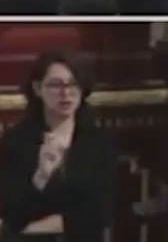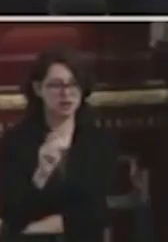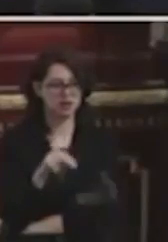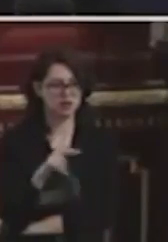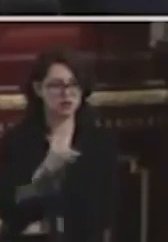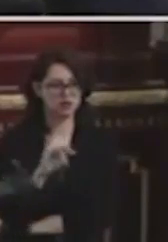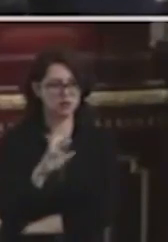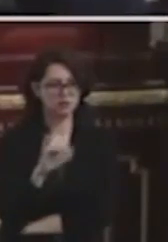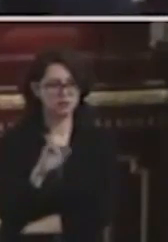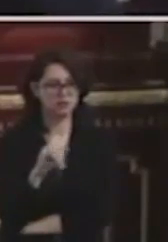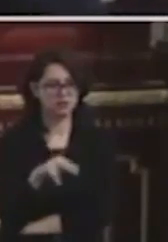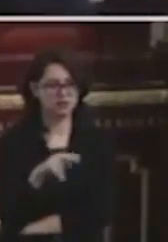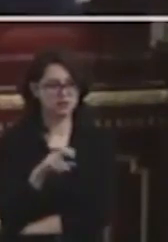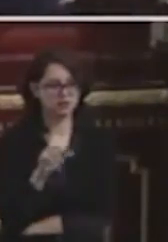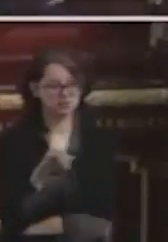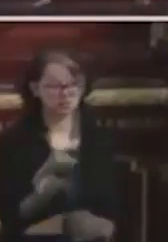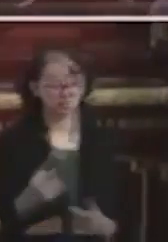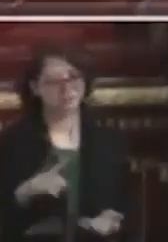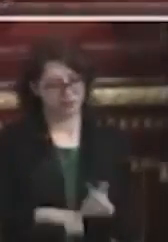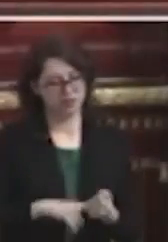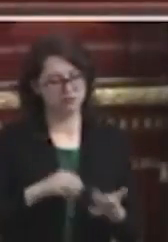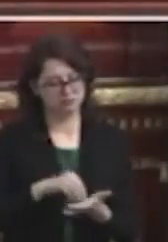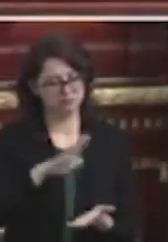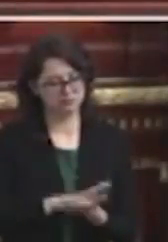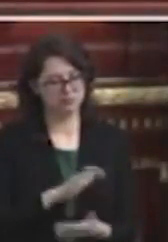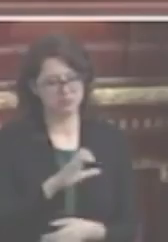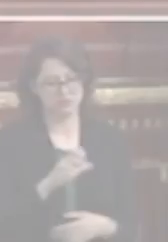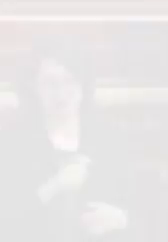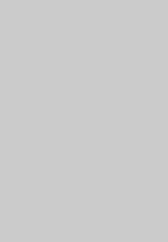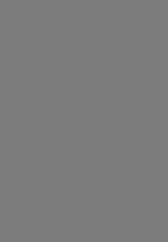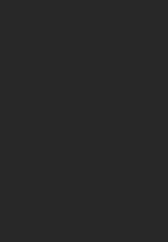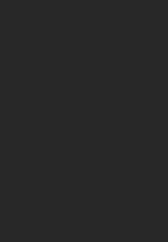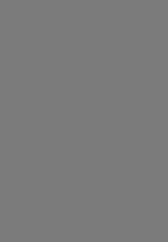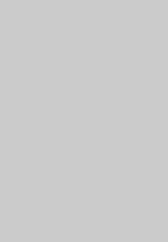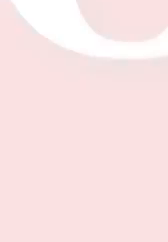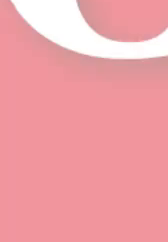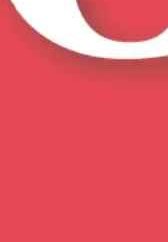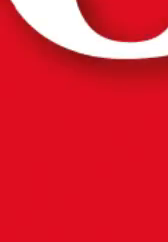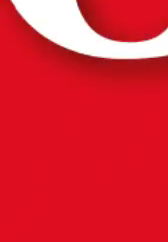dejó de lado emitir el decreto por el cual se cancela la desincorporación del predio.